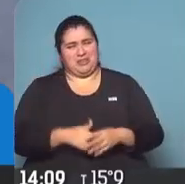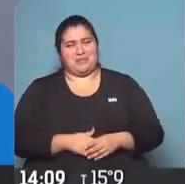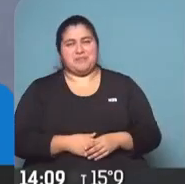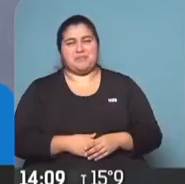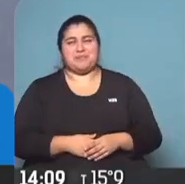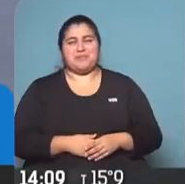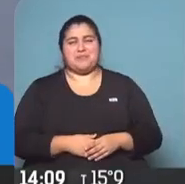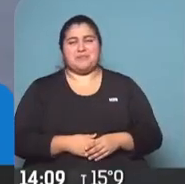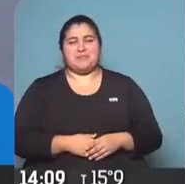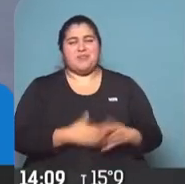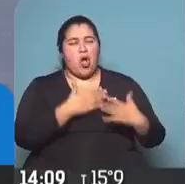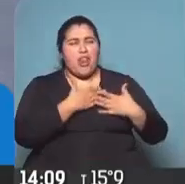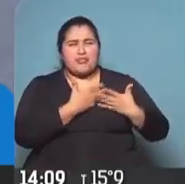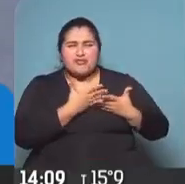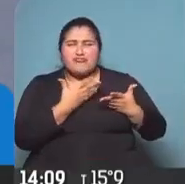corazón